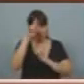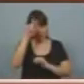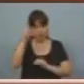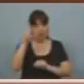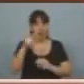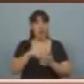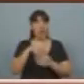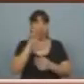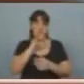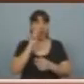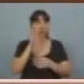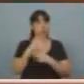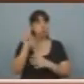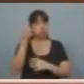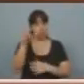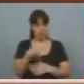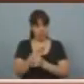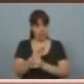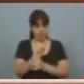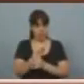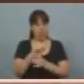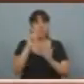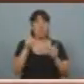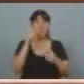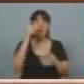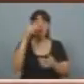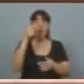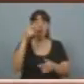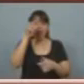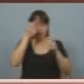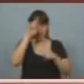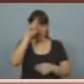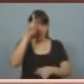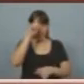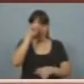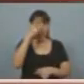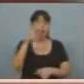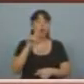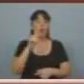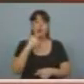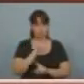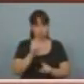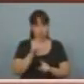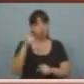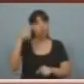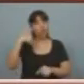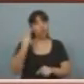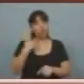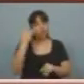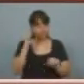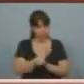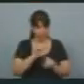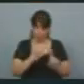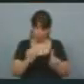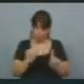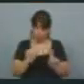fue la clínica donde enseguida fueron los canales noticias a mandar un móvil, estaba internado en un sector donde no podía entrar nadie. Nosotros no confirmamos desde ahí que fuera. Bremer,